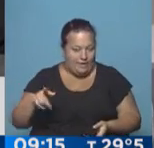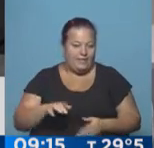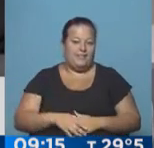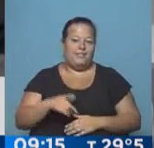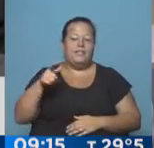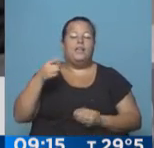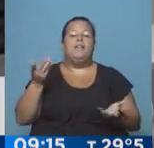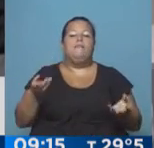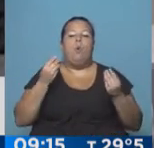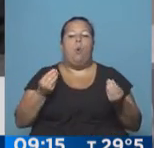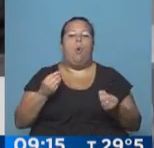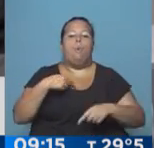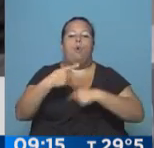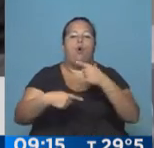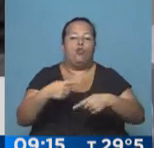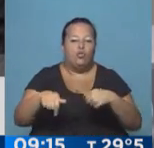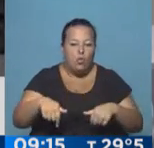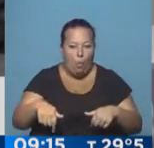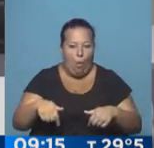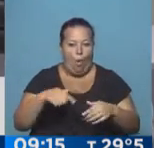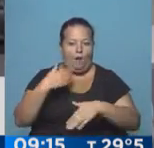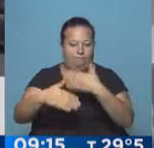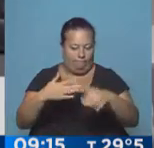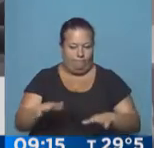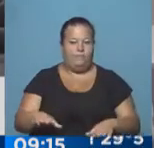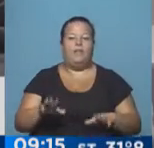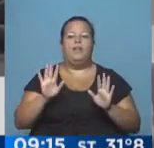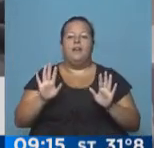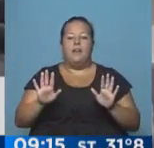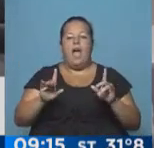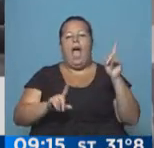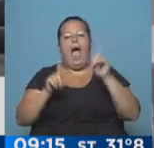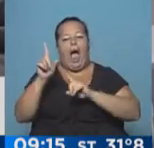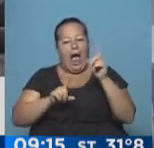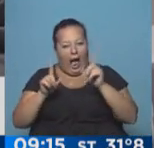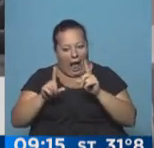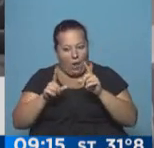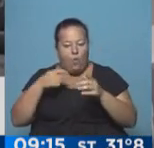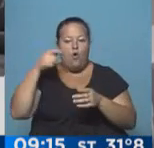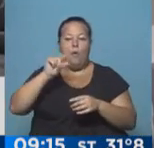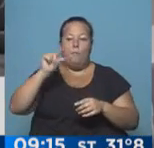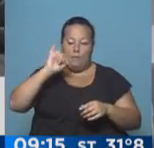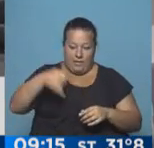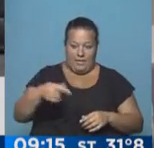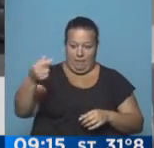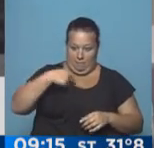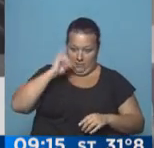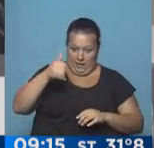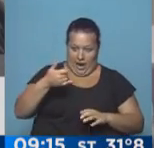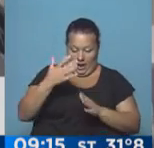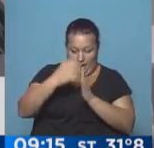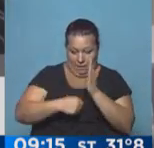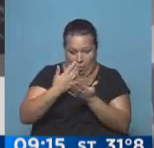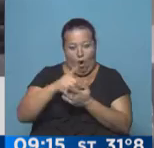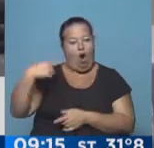este juez y cómo sigue este procedimiento con algunos acreedores que aceptaron la propuesta argentina y